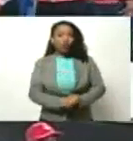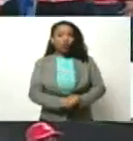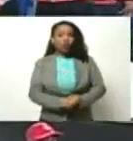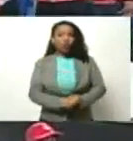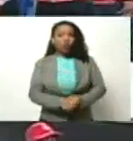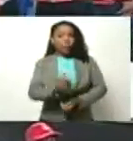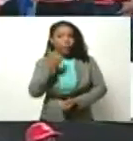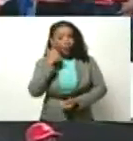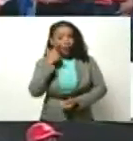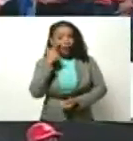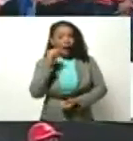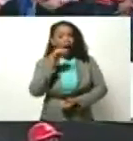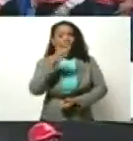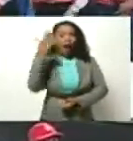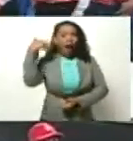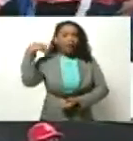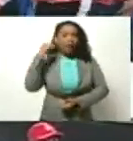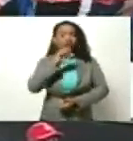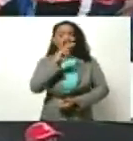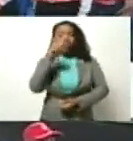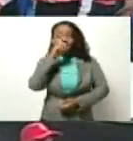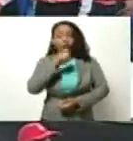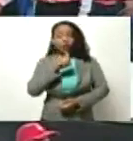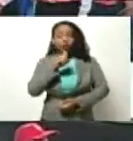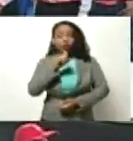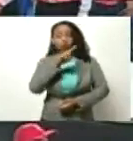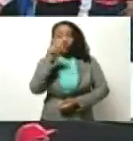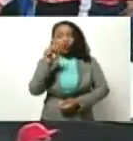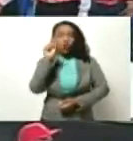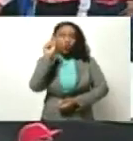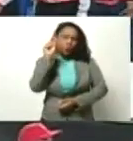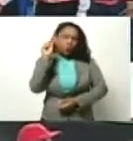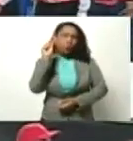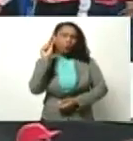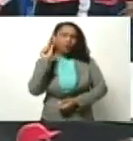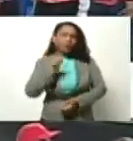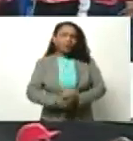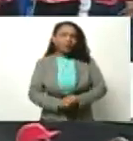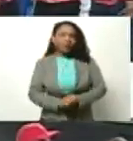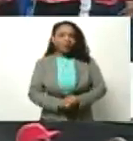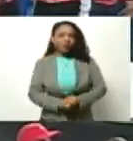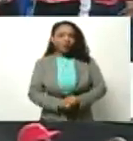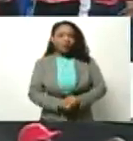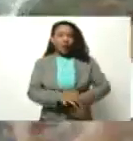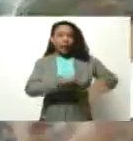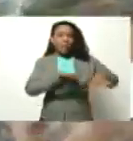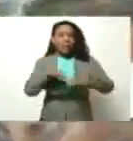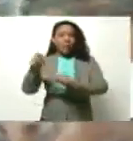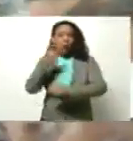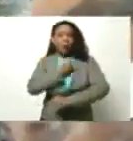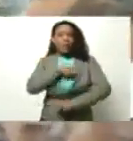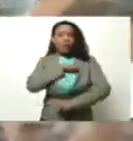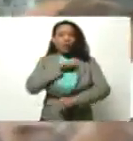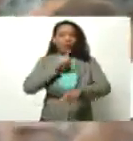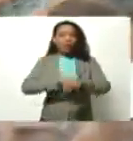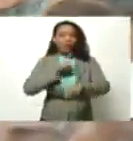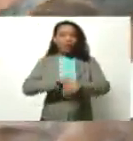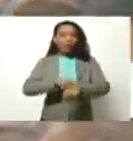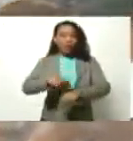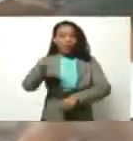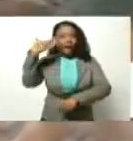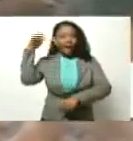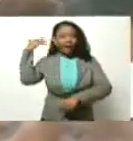miren aquí hace 200 años nos enfrentamos 200 y un poquito al imperialismo español de la época del imperio